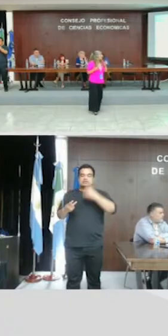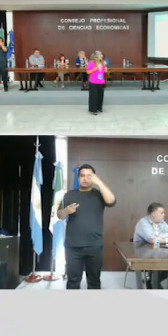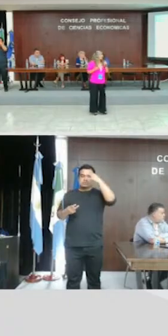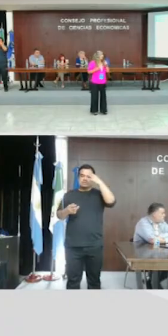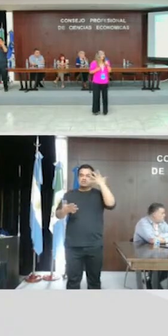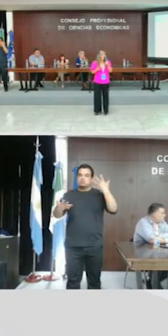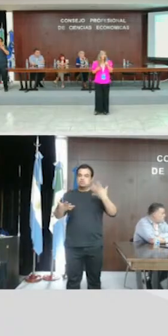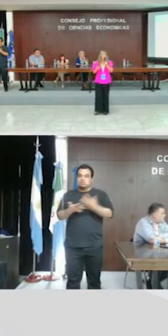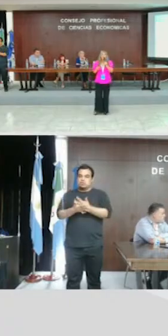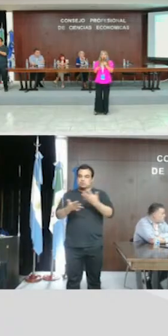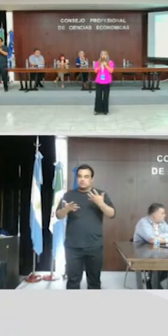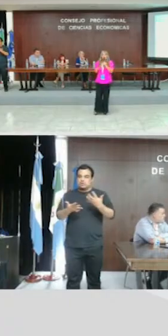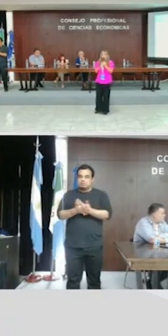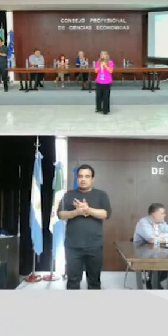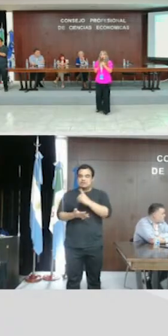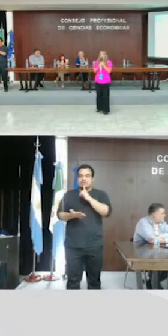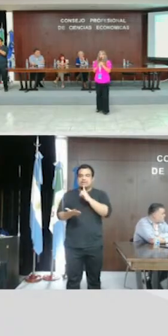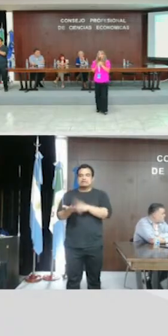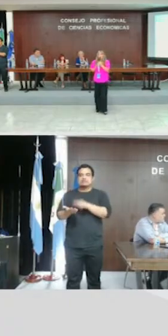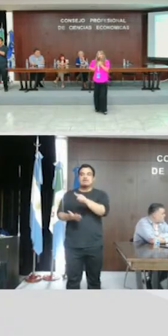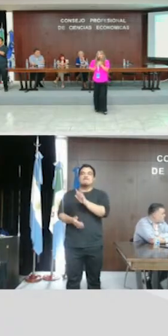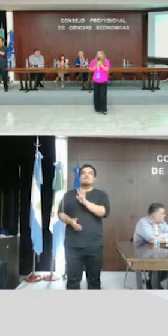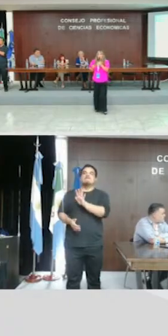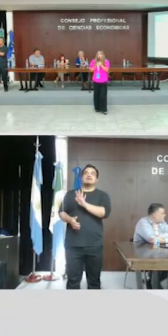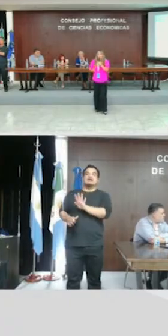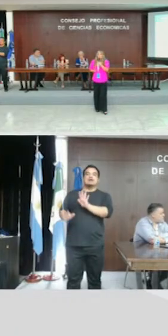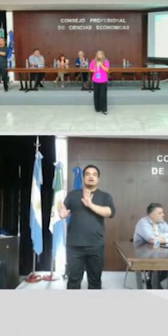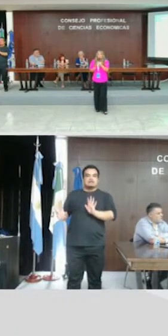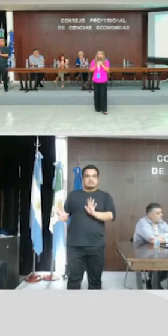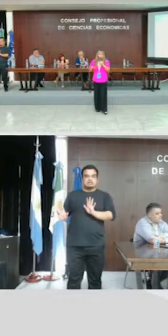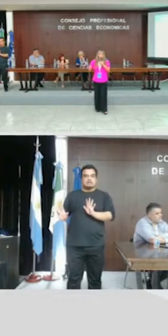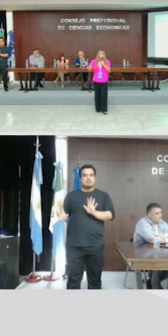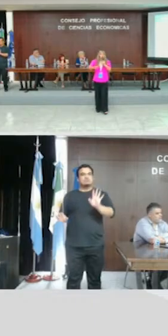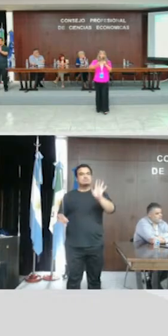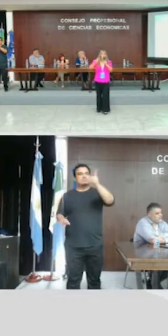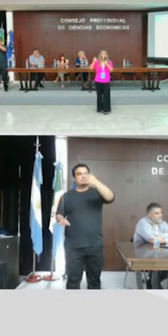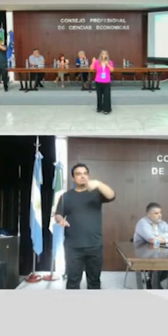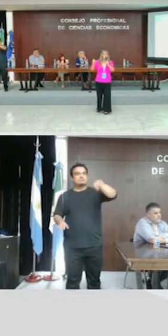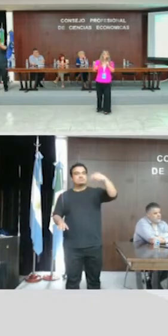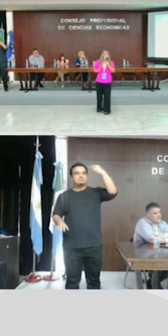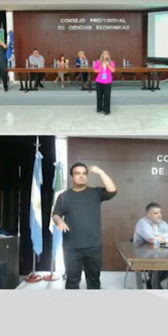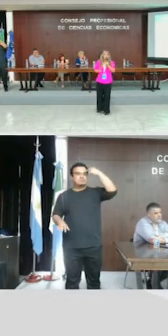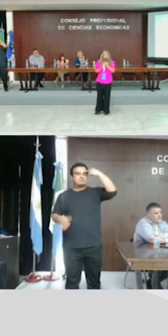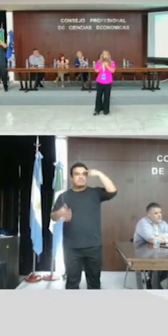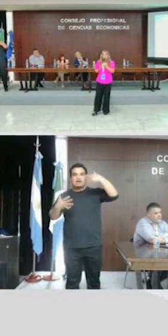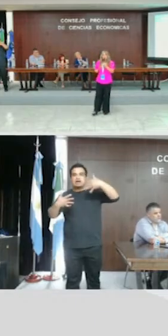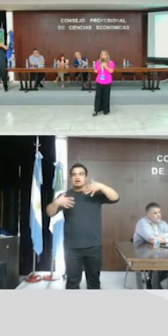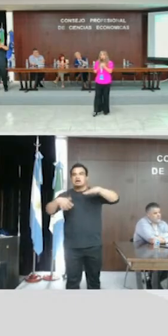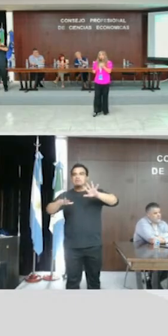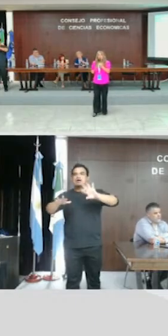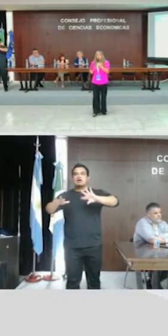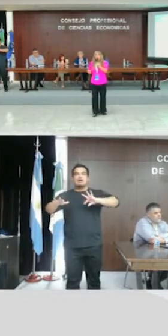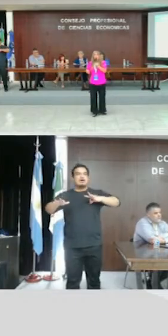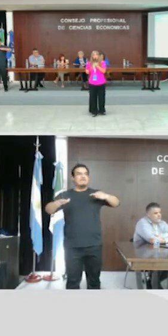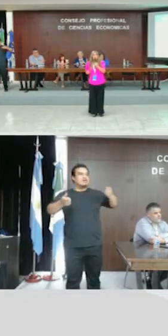y las ganas de venganza. Díganme si por ahí, en algún momento de la vida,